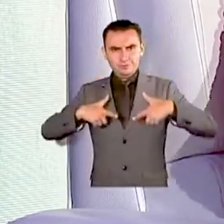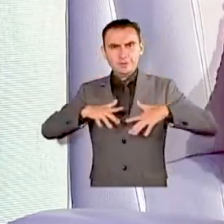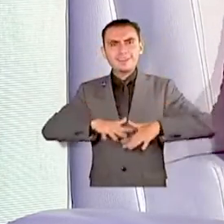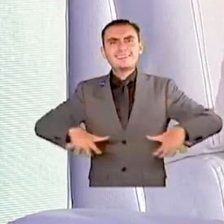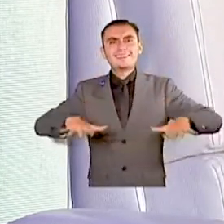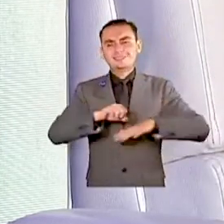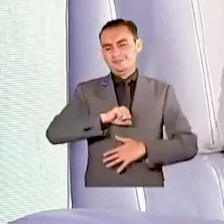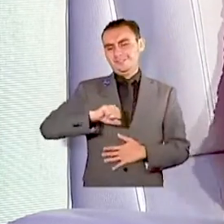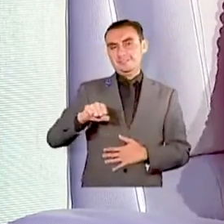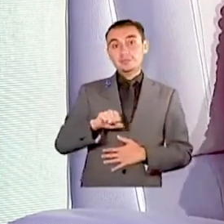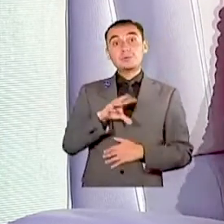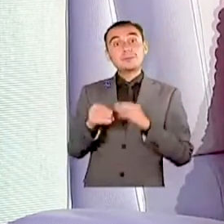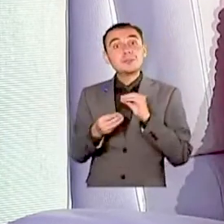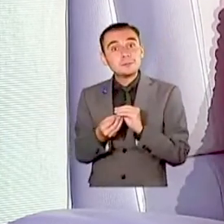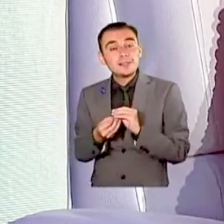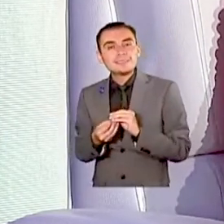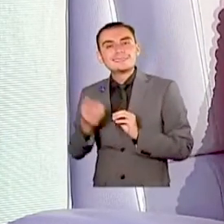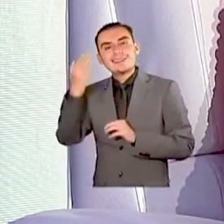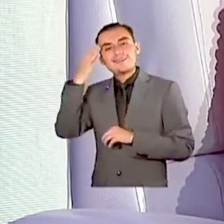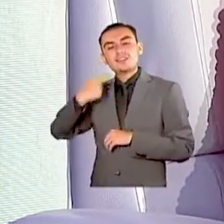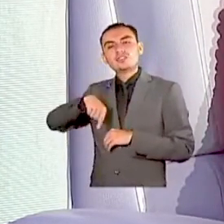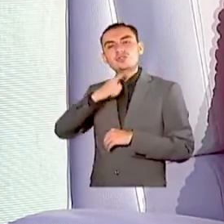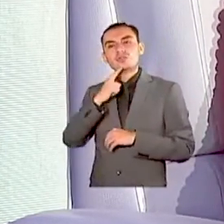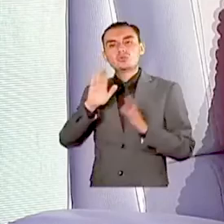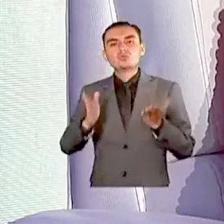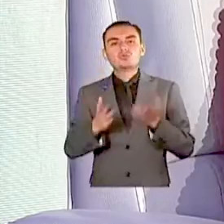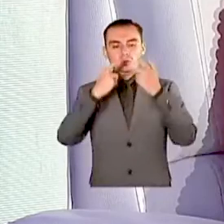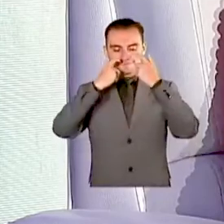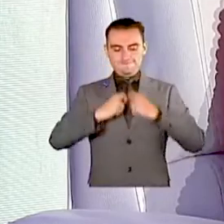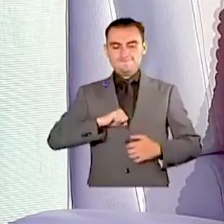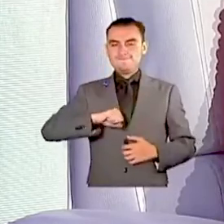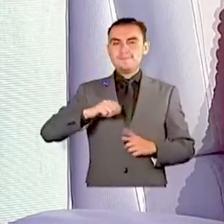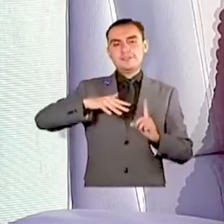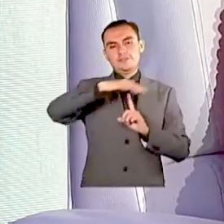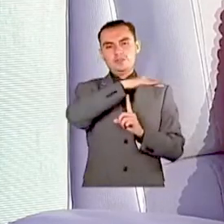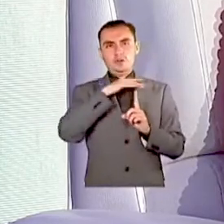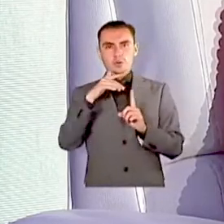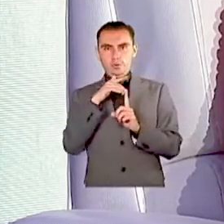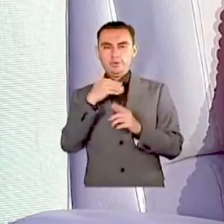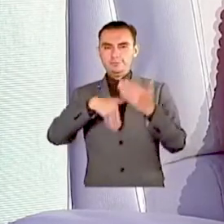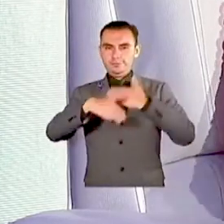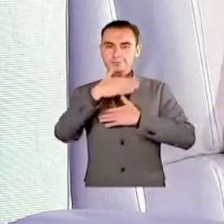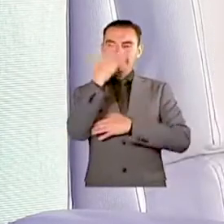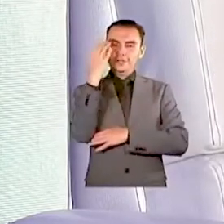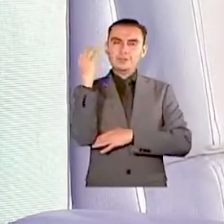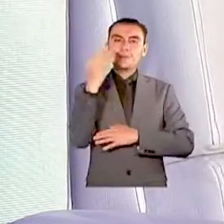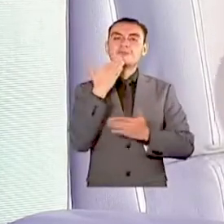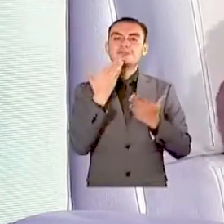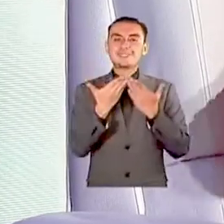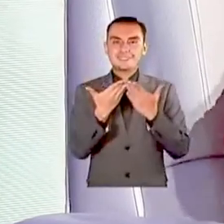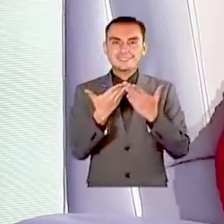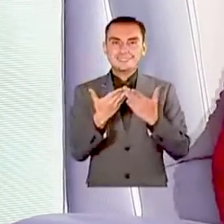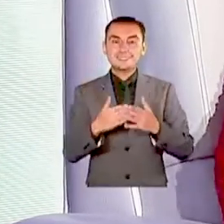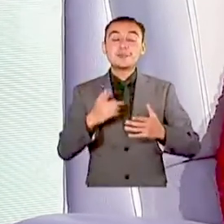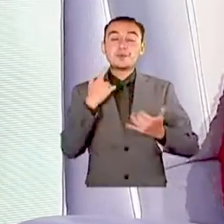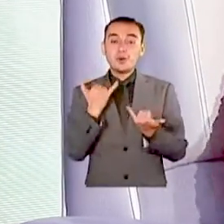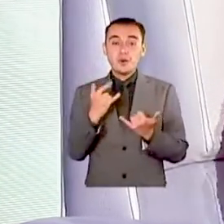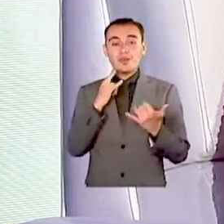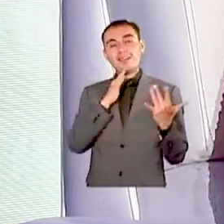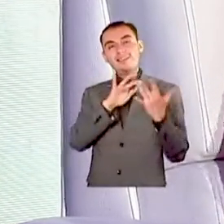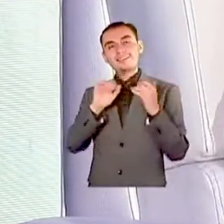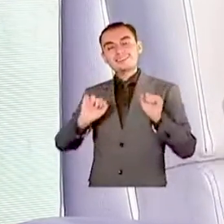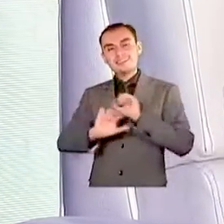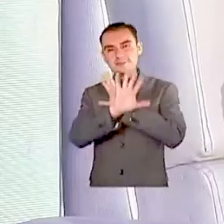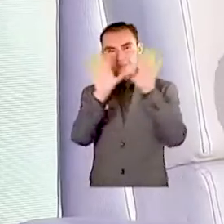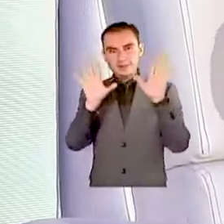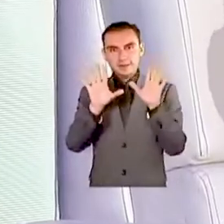democrático con la finalidad del beneficio al ser humano como eje principal en nuestro país. Muchas gracias por acompañarnos toda la